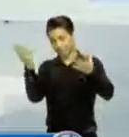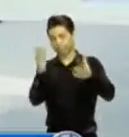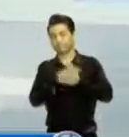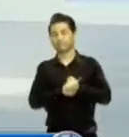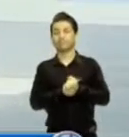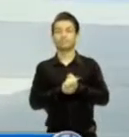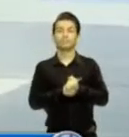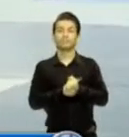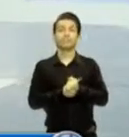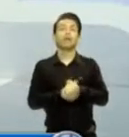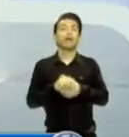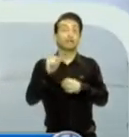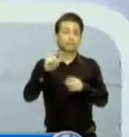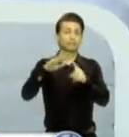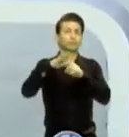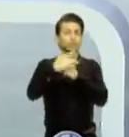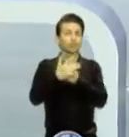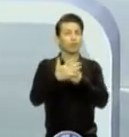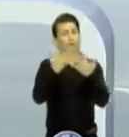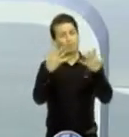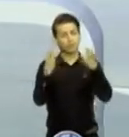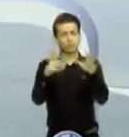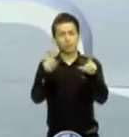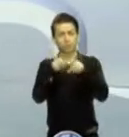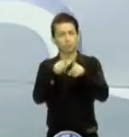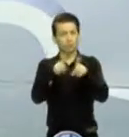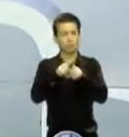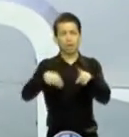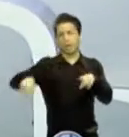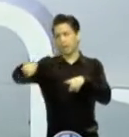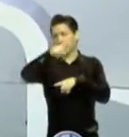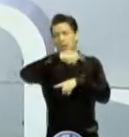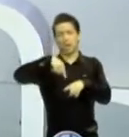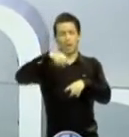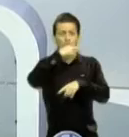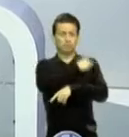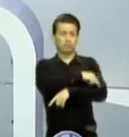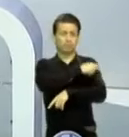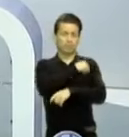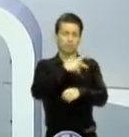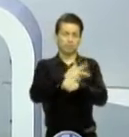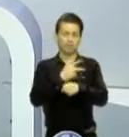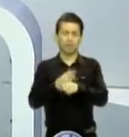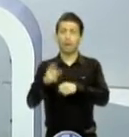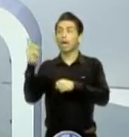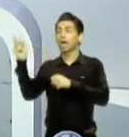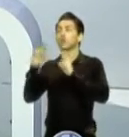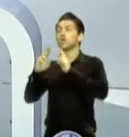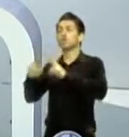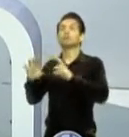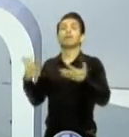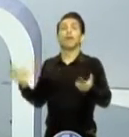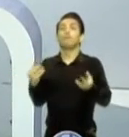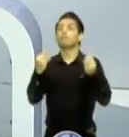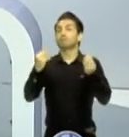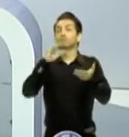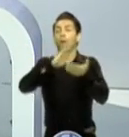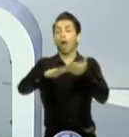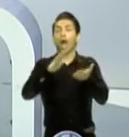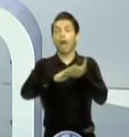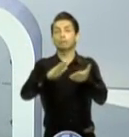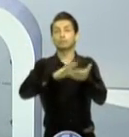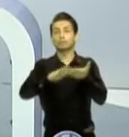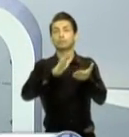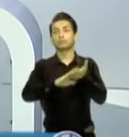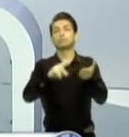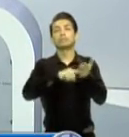Y la situación es bastante parecida en muchos hospitales del país. En el Roosevelt, la queja es por el alto gasto que significa la gran cantidad de